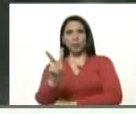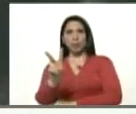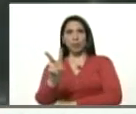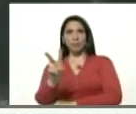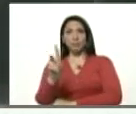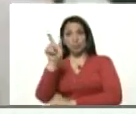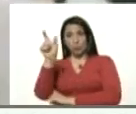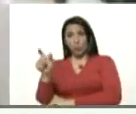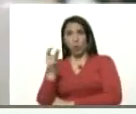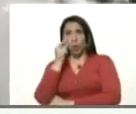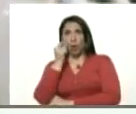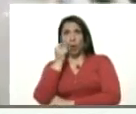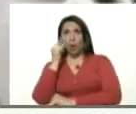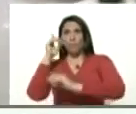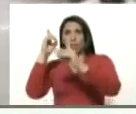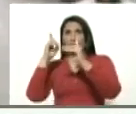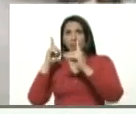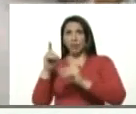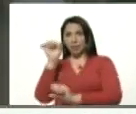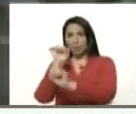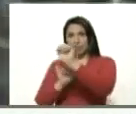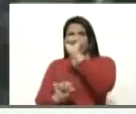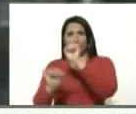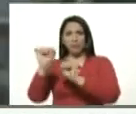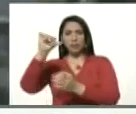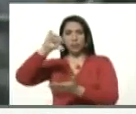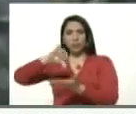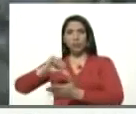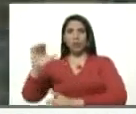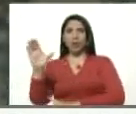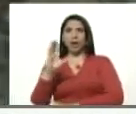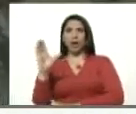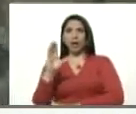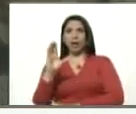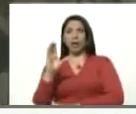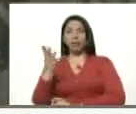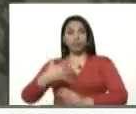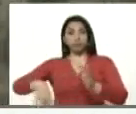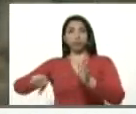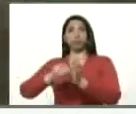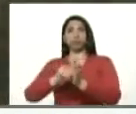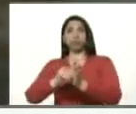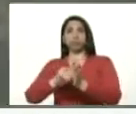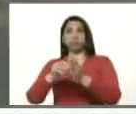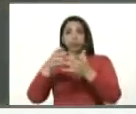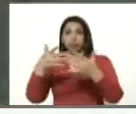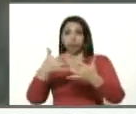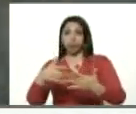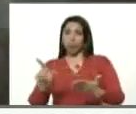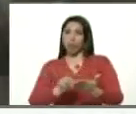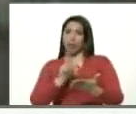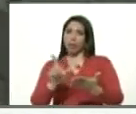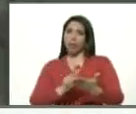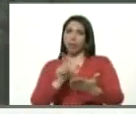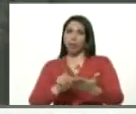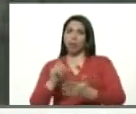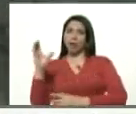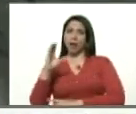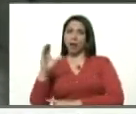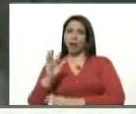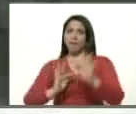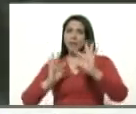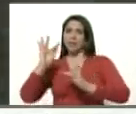Aquiles era un decidido defensor de la ciudad capital. Así lo ratifica su elogiado libro, Caracas Física y